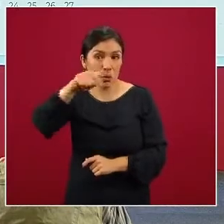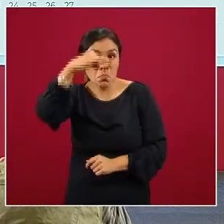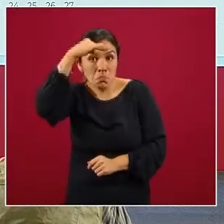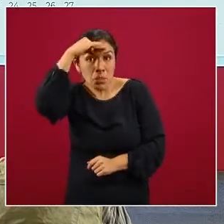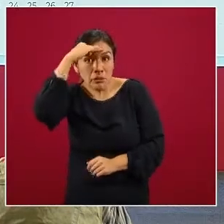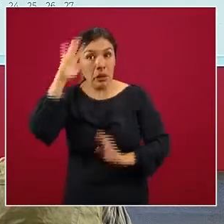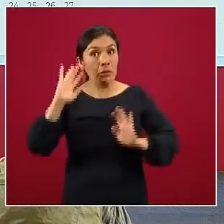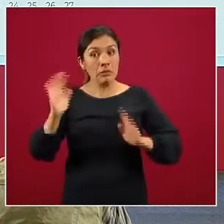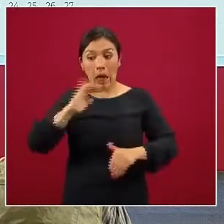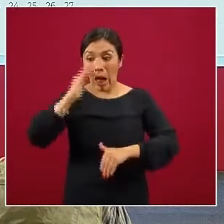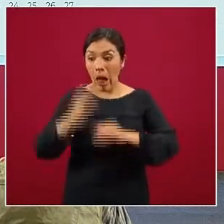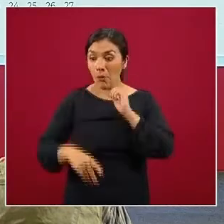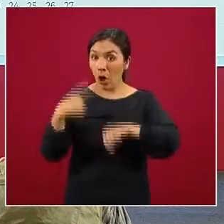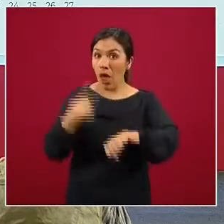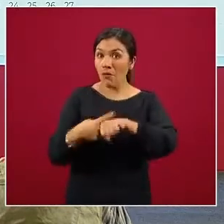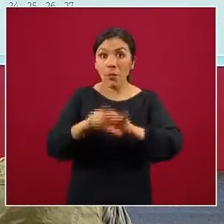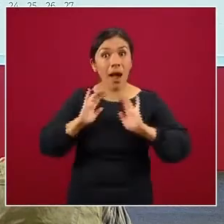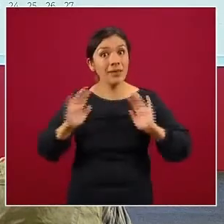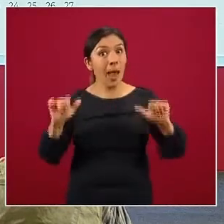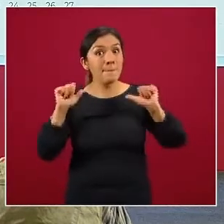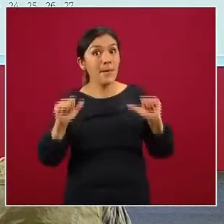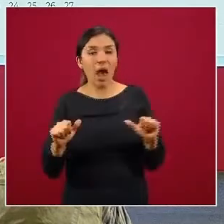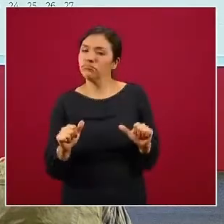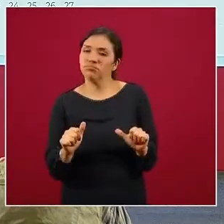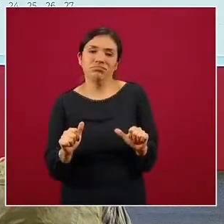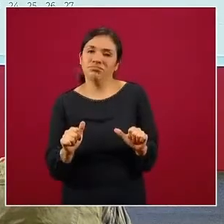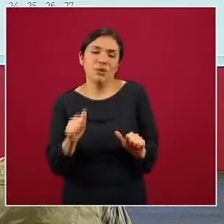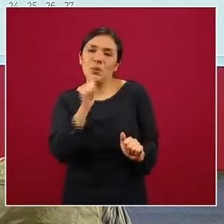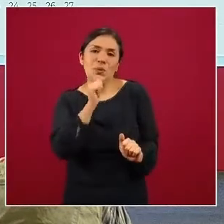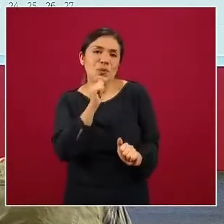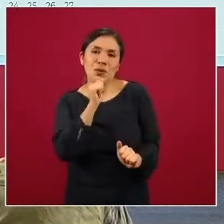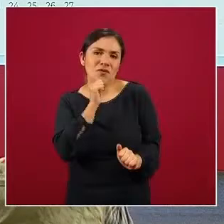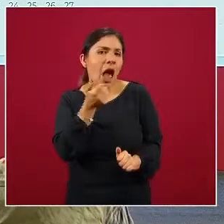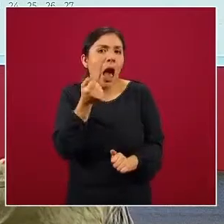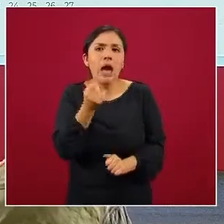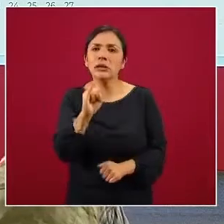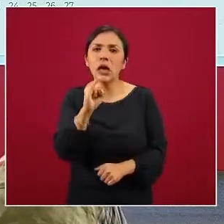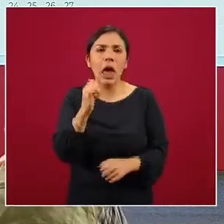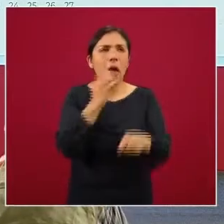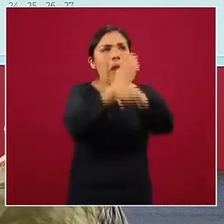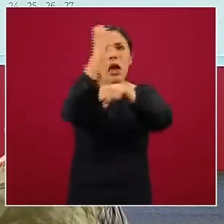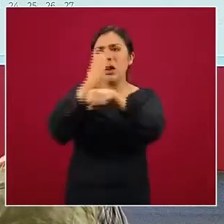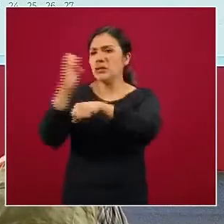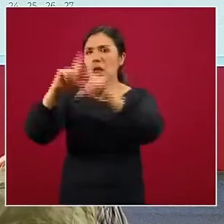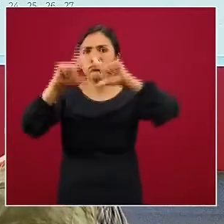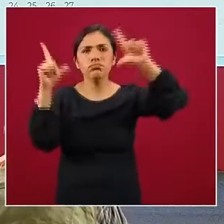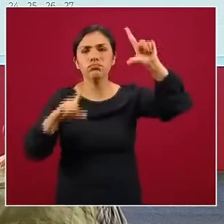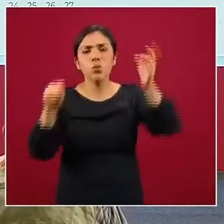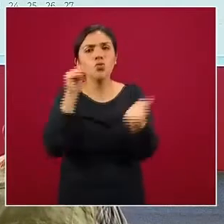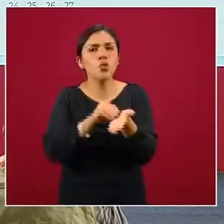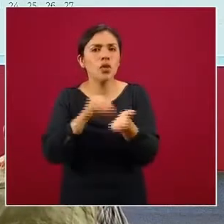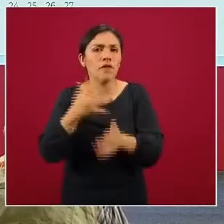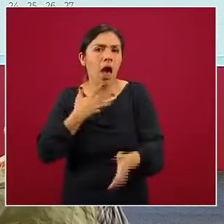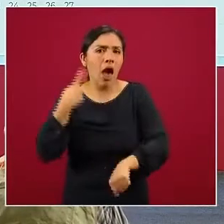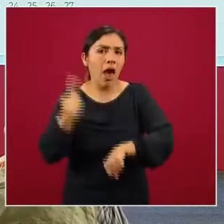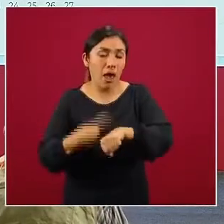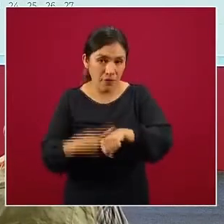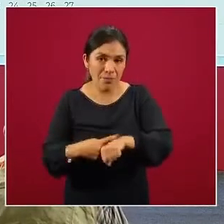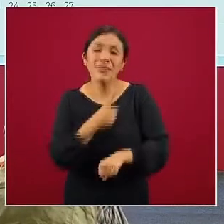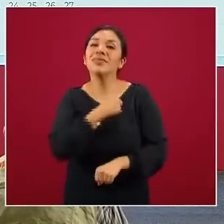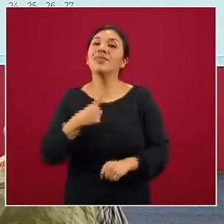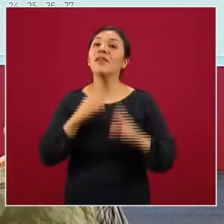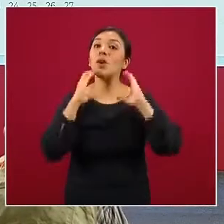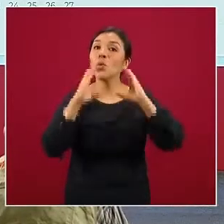considere que ya se acabó la epidemia en Jalisco, como no se ha acabado en ningún estado de la República. De modo que las medidas